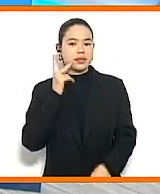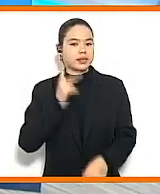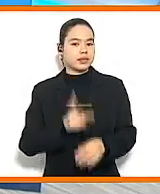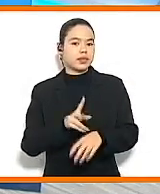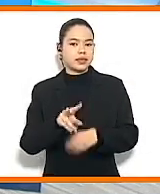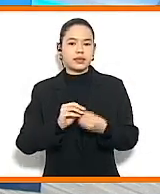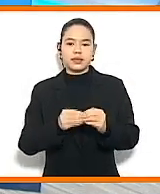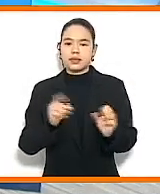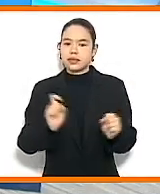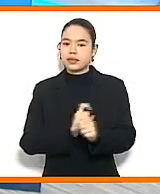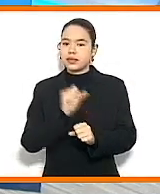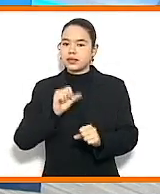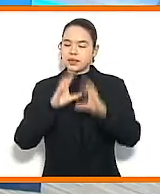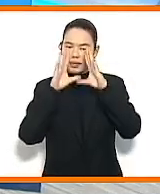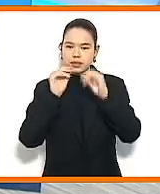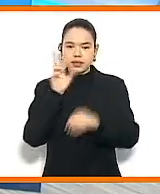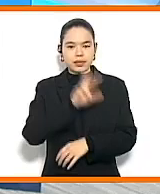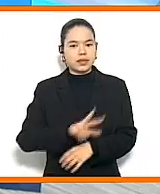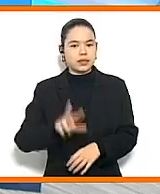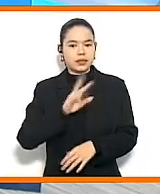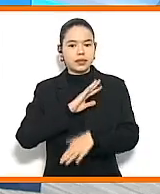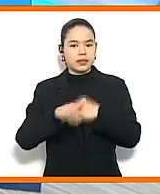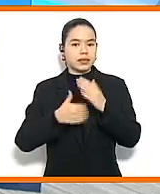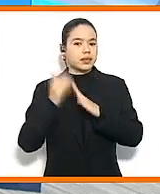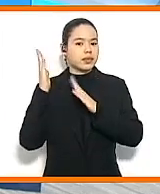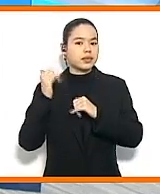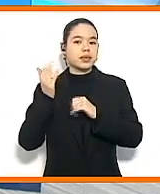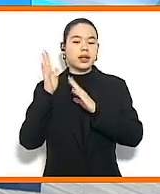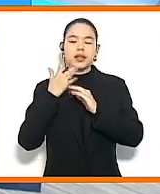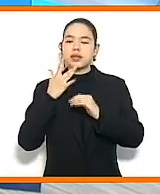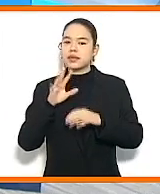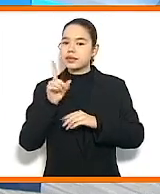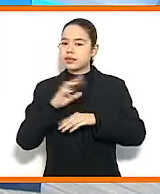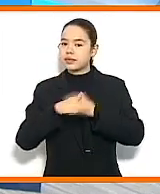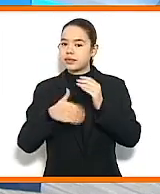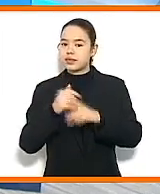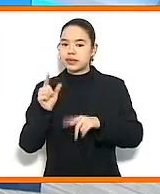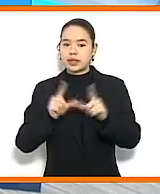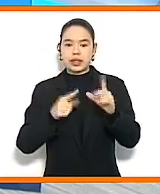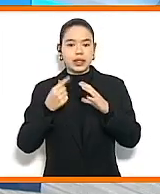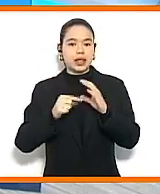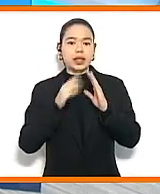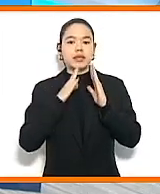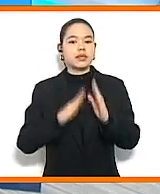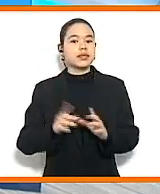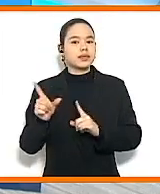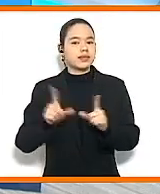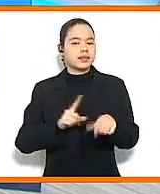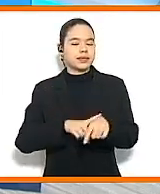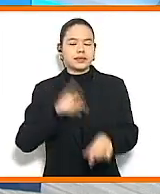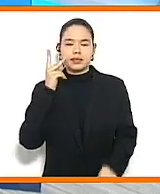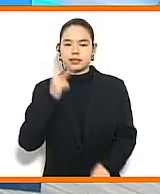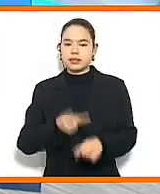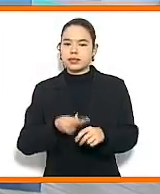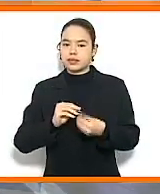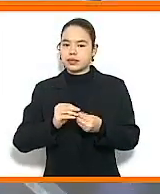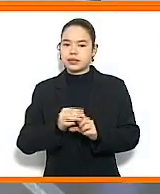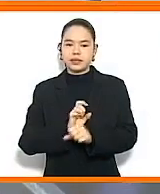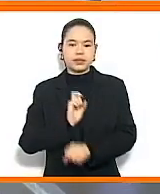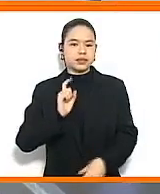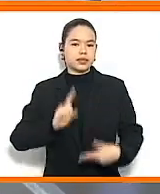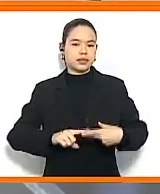para esta noche de martes. Te deseo suerte y espero que tengas tu guía catracha en mano. Vamos a conocer el primer número ganador y su primer